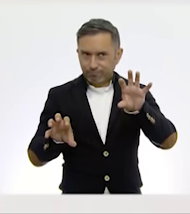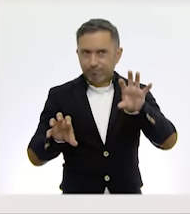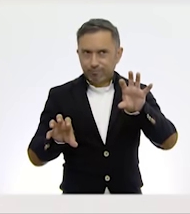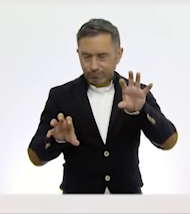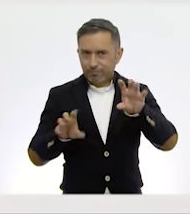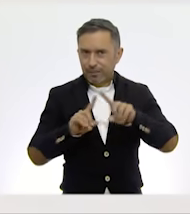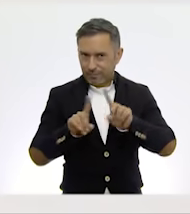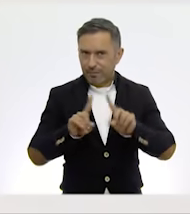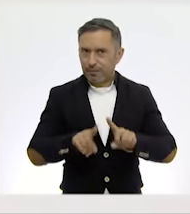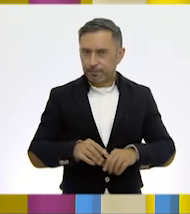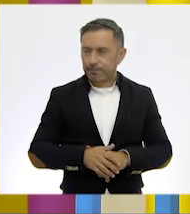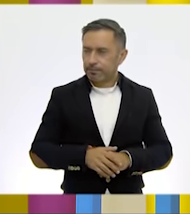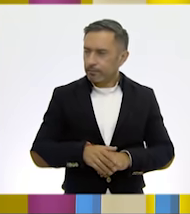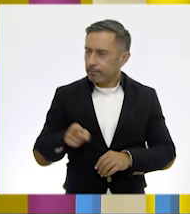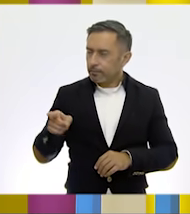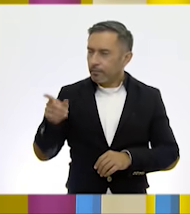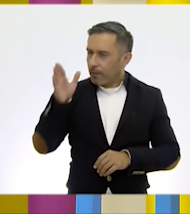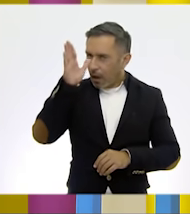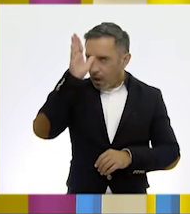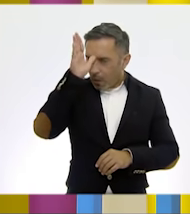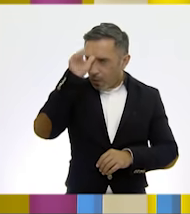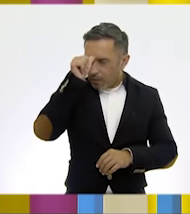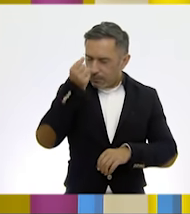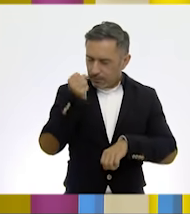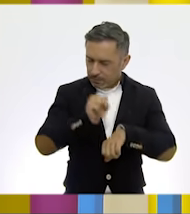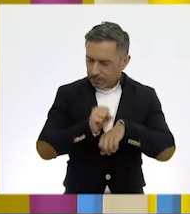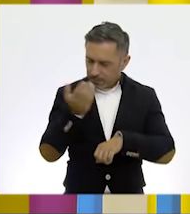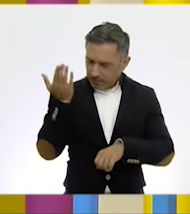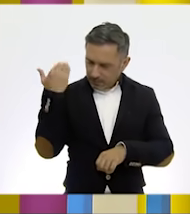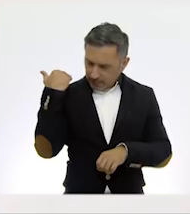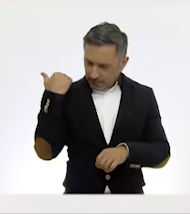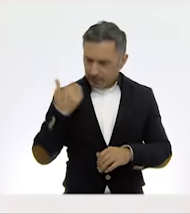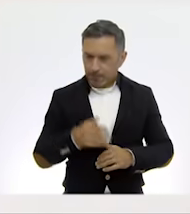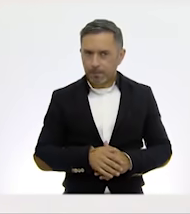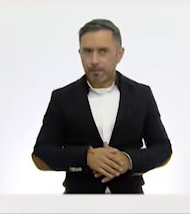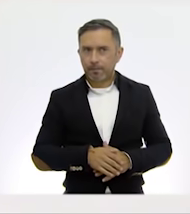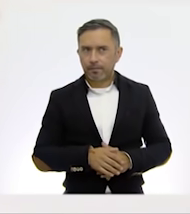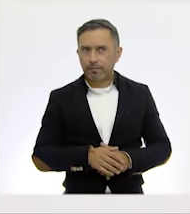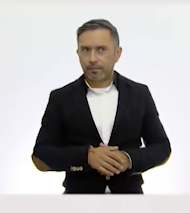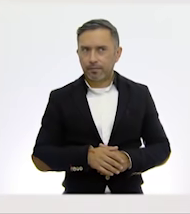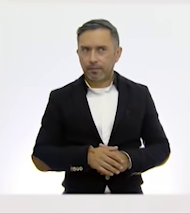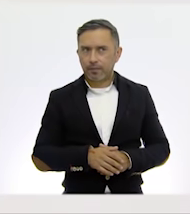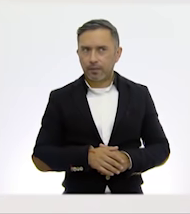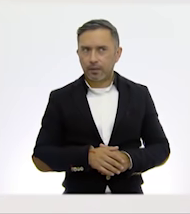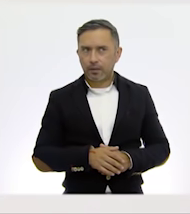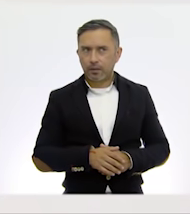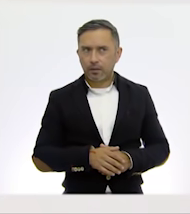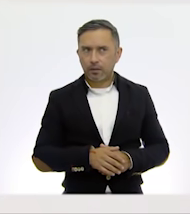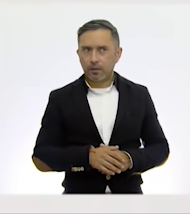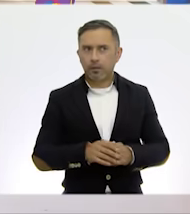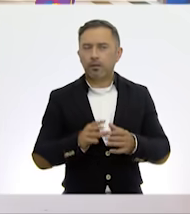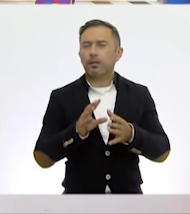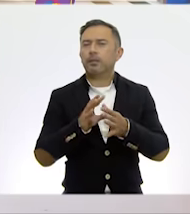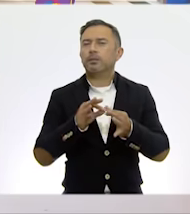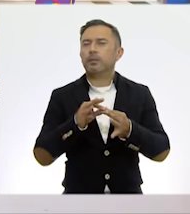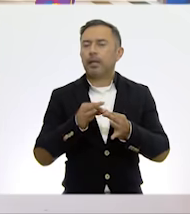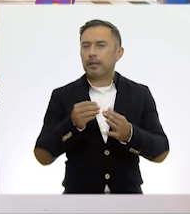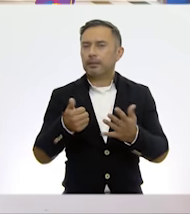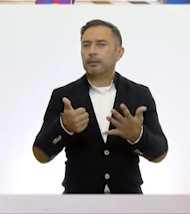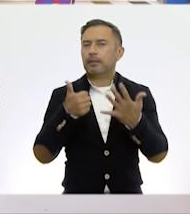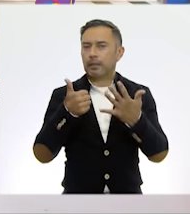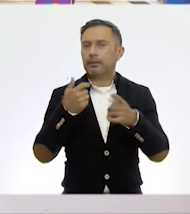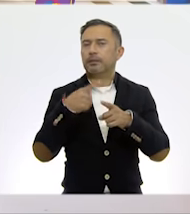¿Te acuerdas que la semana pasada veíamos, vimos seis partes en